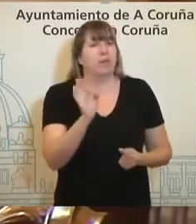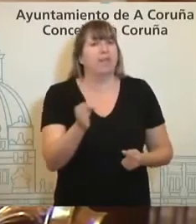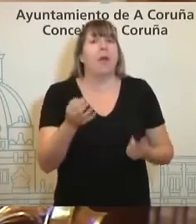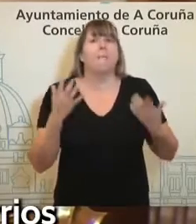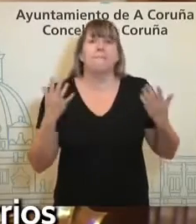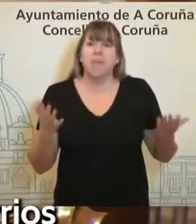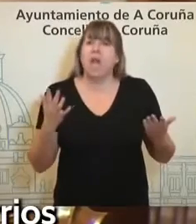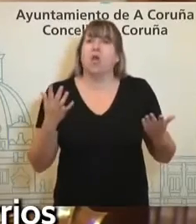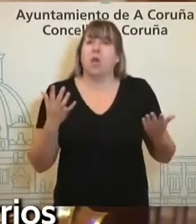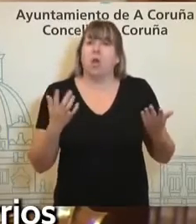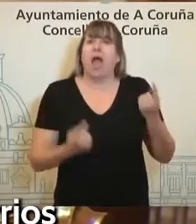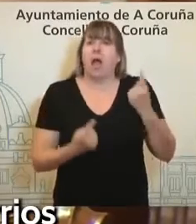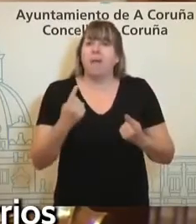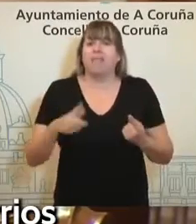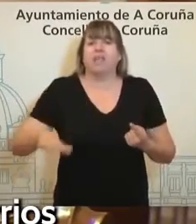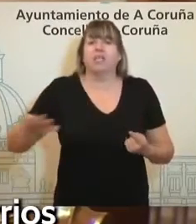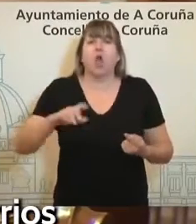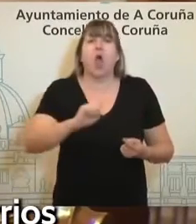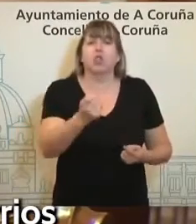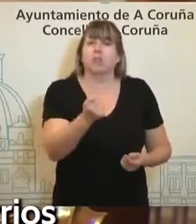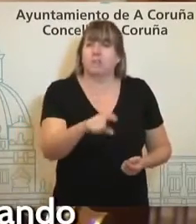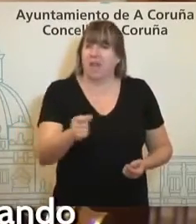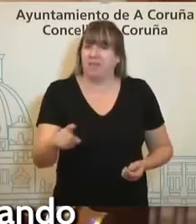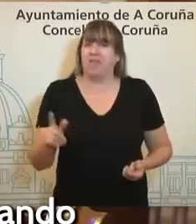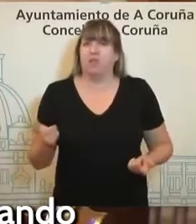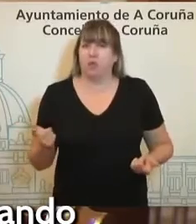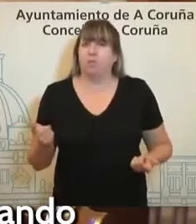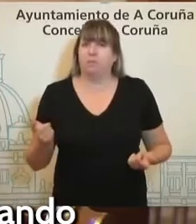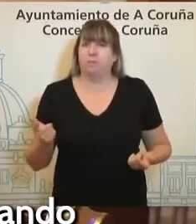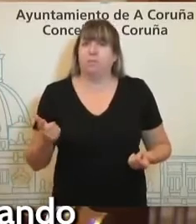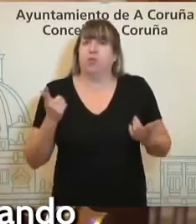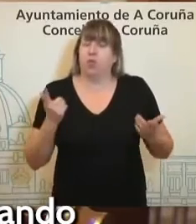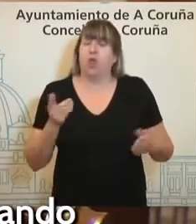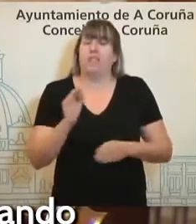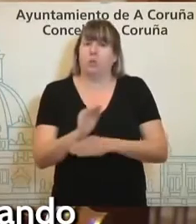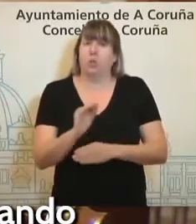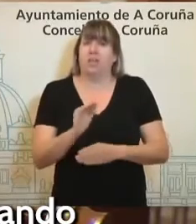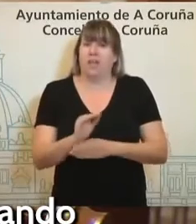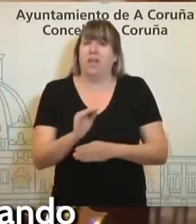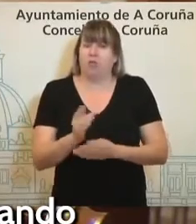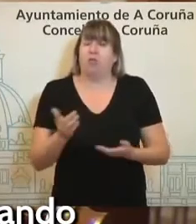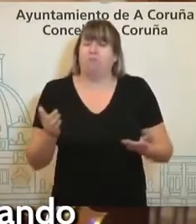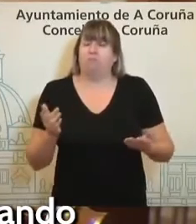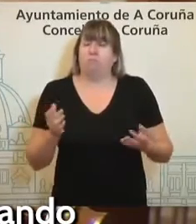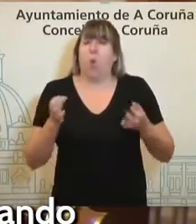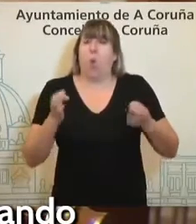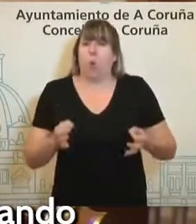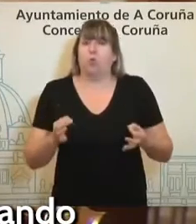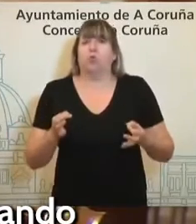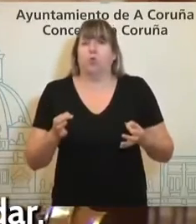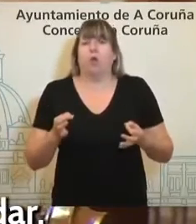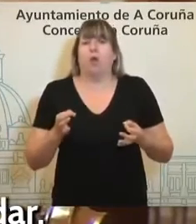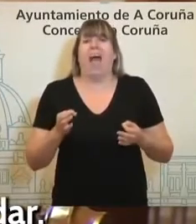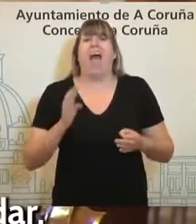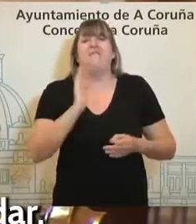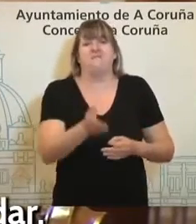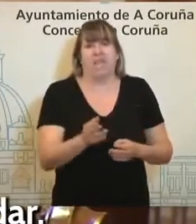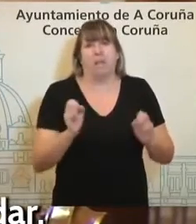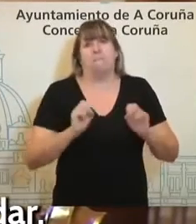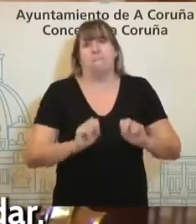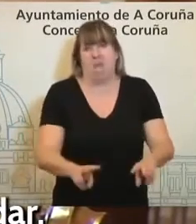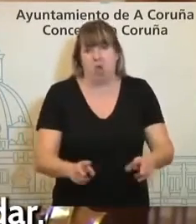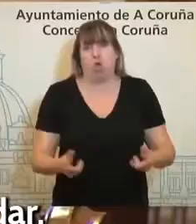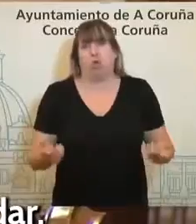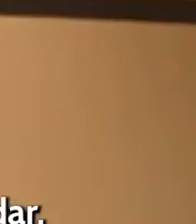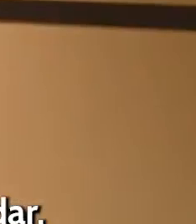distan moito da situación que se vive noutros barrios e moito cuidado con, precisamente, con rematar perxudicando a unha veciñanza